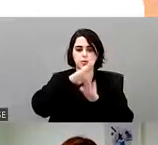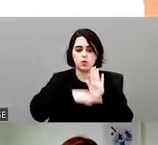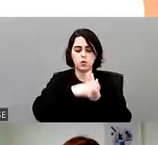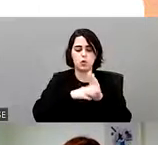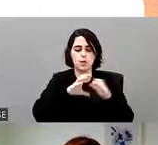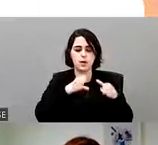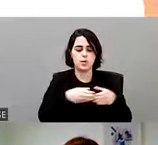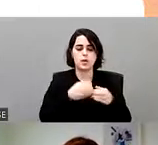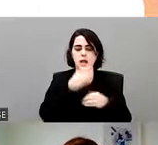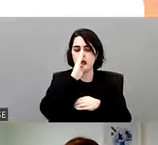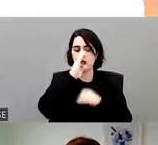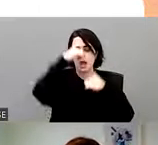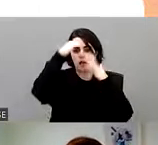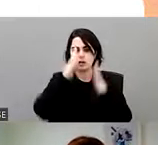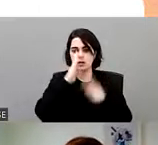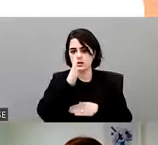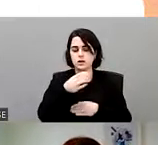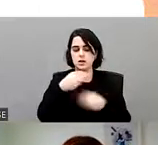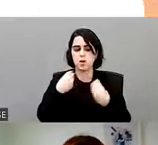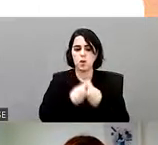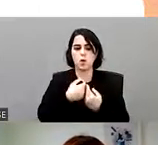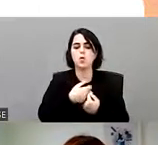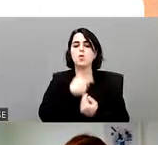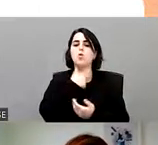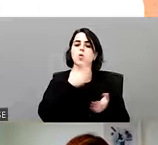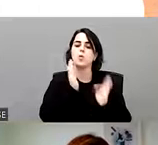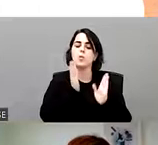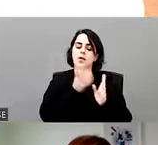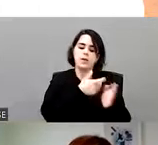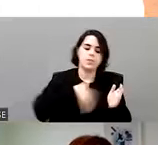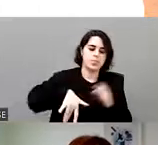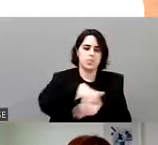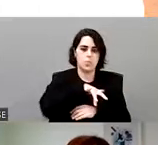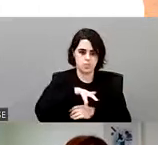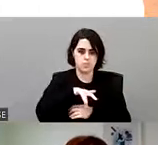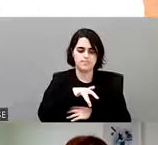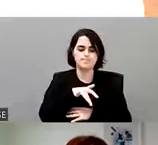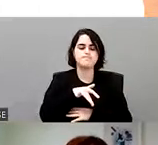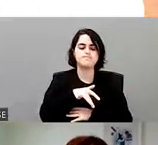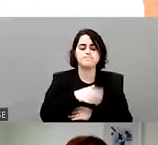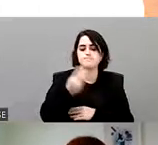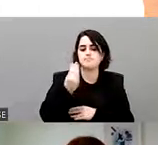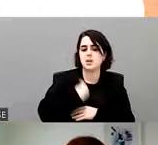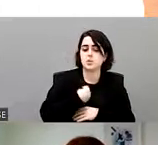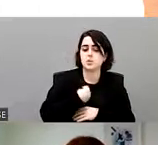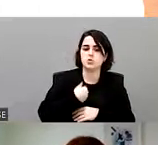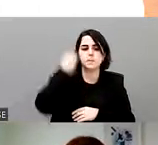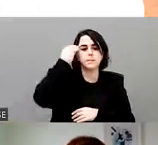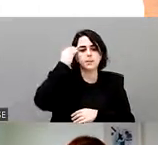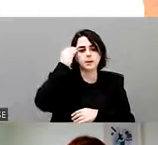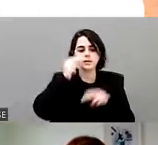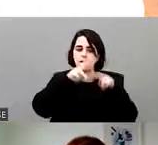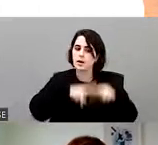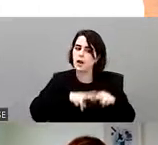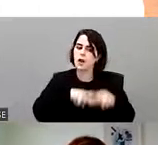atención directa en logopeda, o sea, en el área de logopedia. Cosa que creo que debe ser